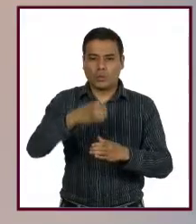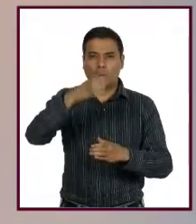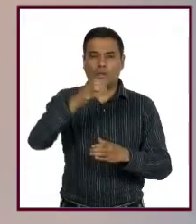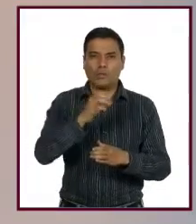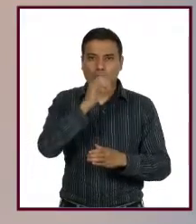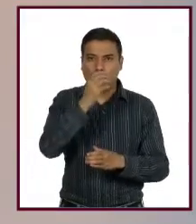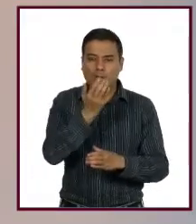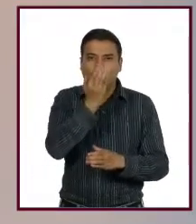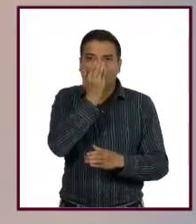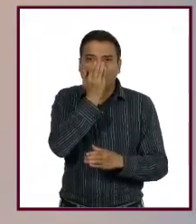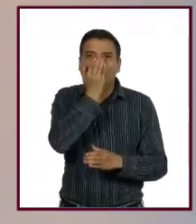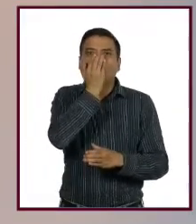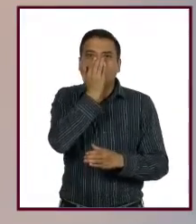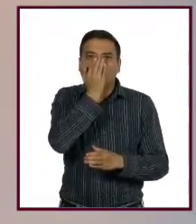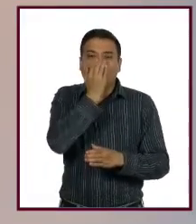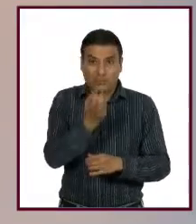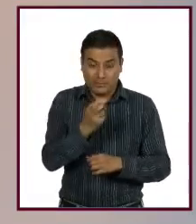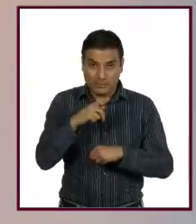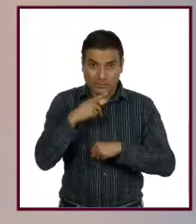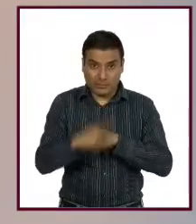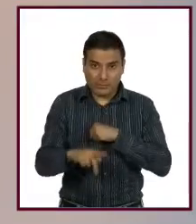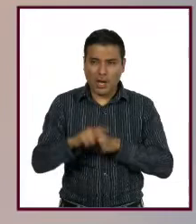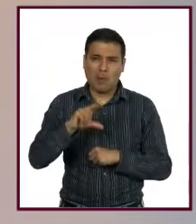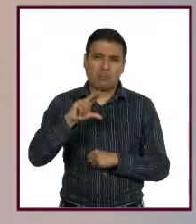Como tal, no.